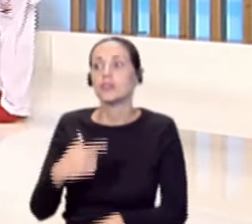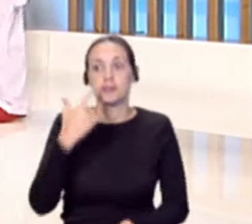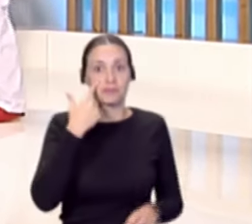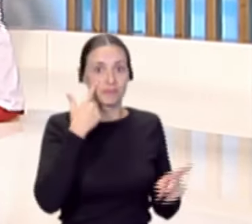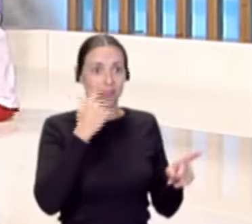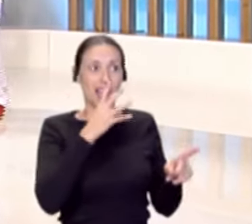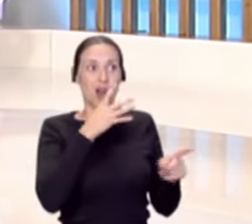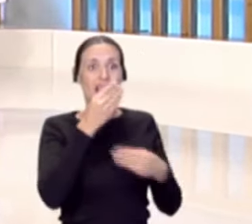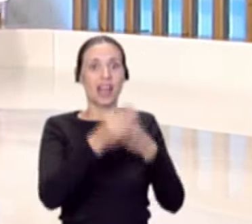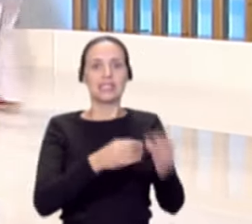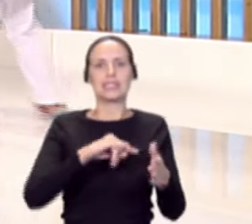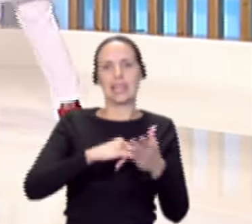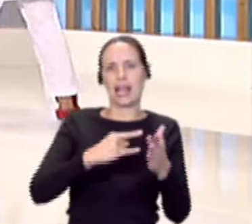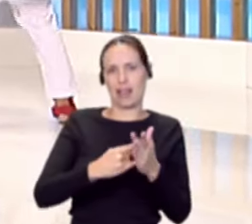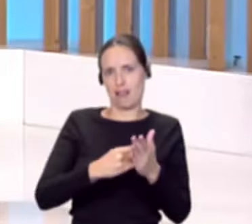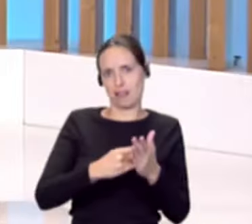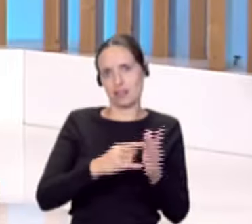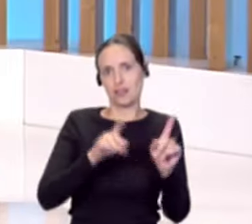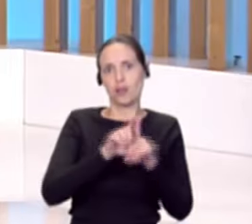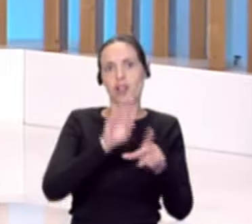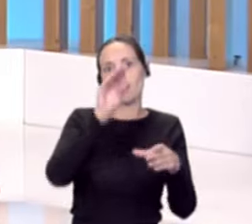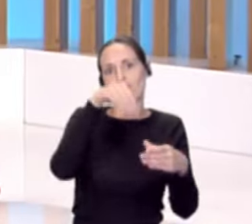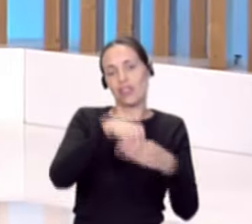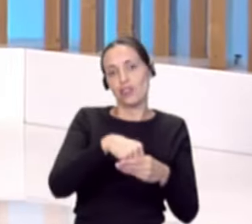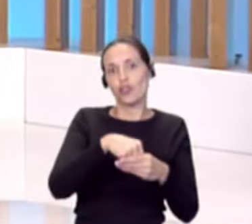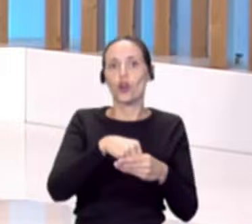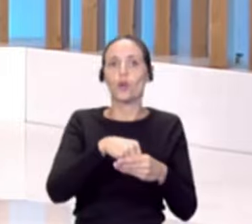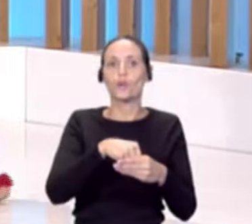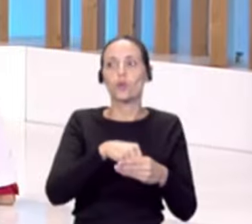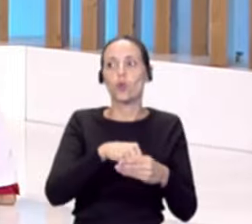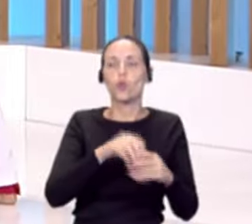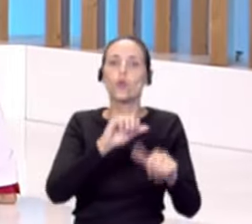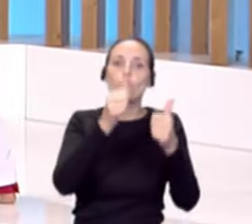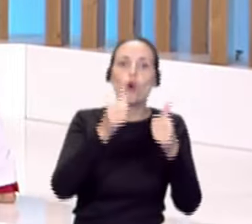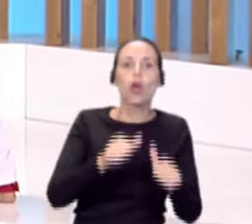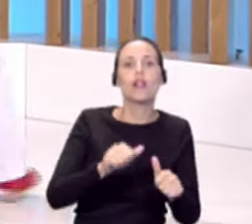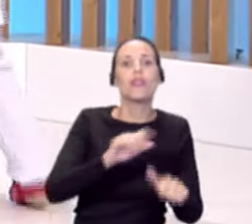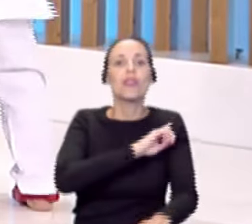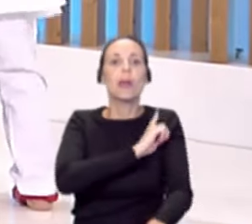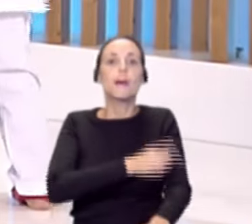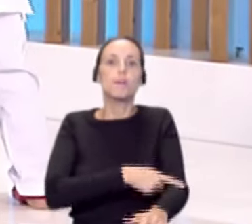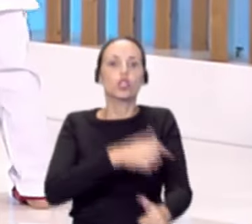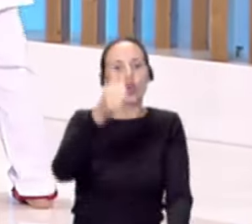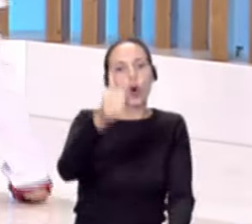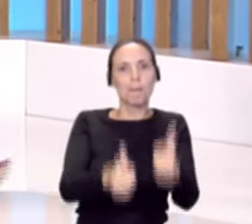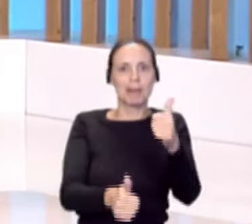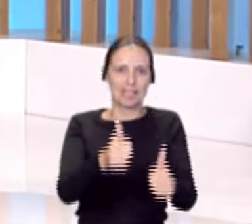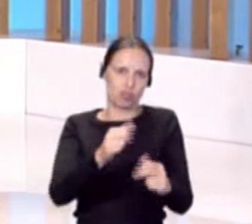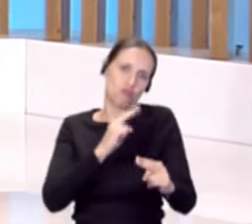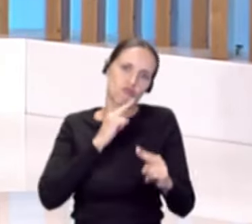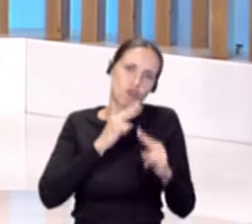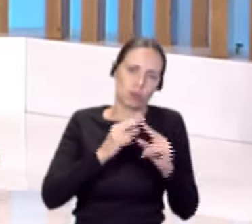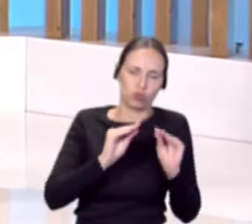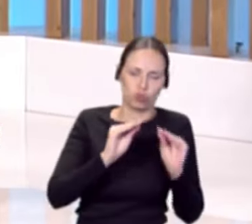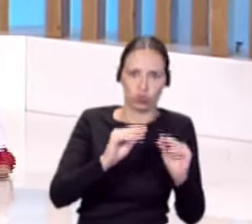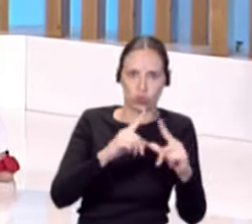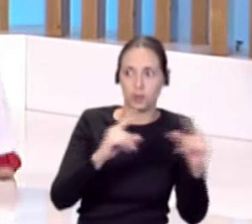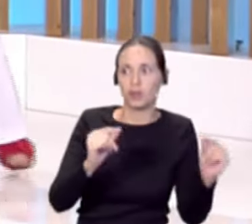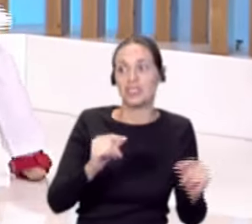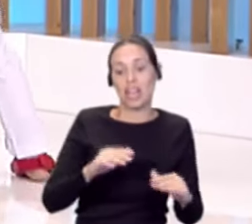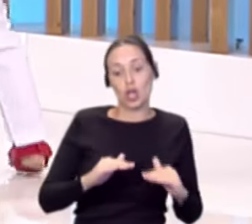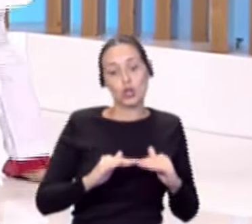una serie de técnicas que son aplicadas al Siai Kumite. Siai Kumite significa deporte de competición, ¿no? El suelo resbala un